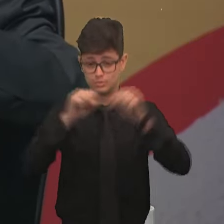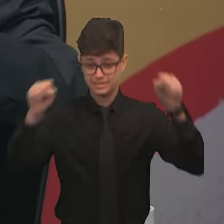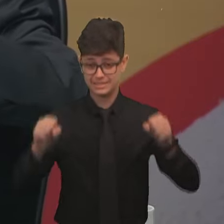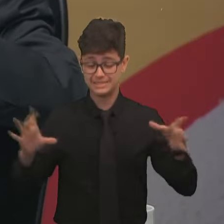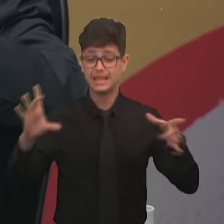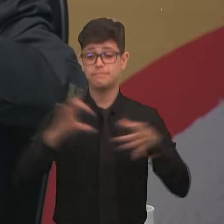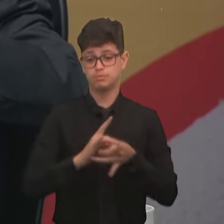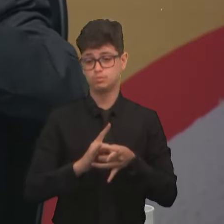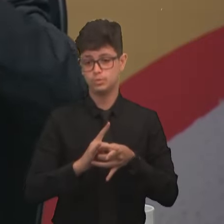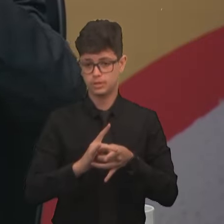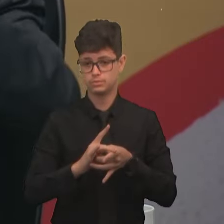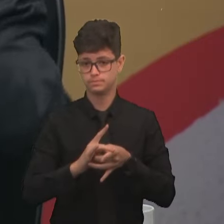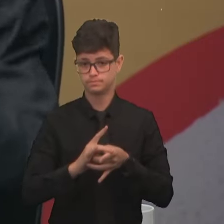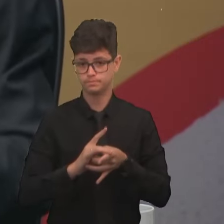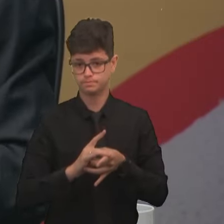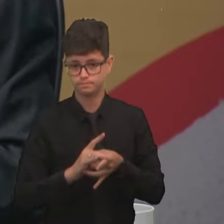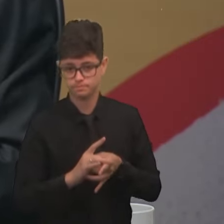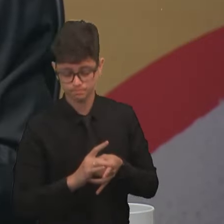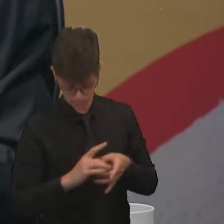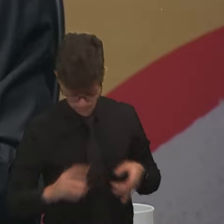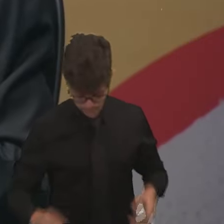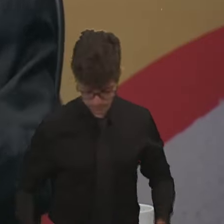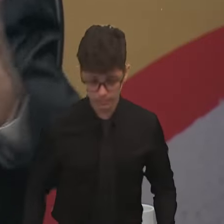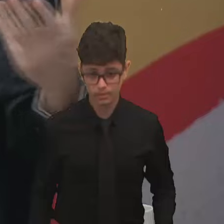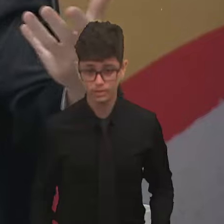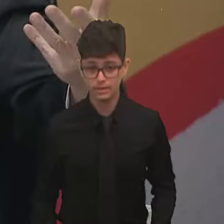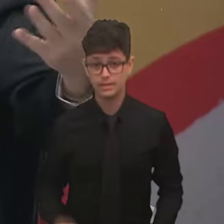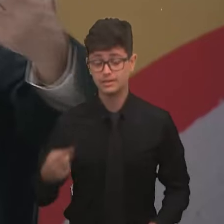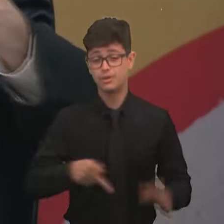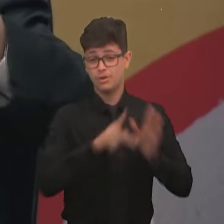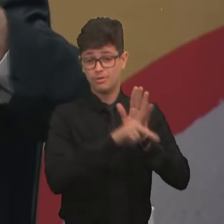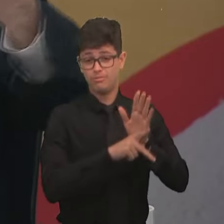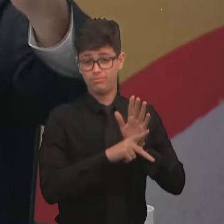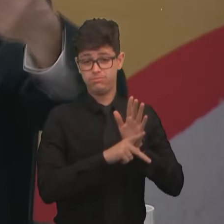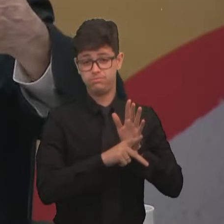Yo dije que se van a tener que arrodillar sobre el maíz si no lo hacen.